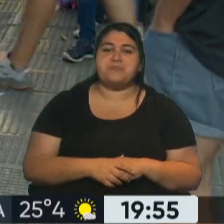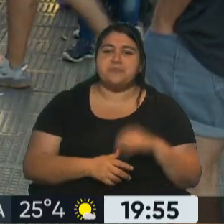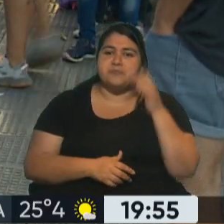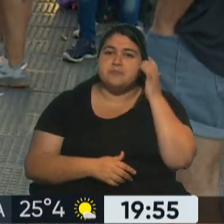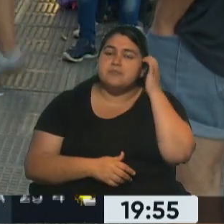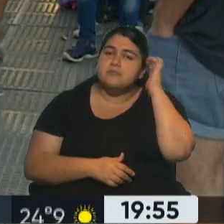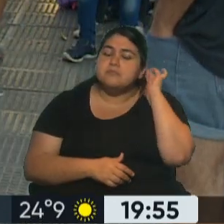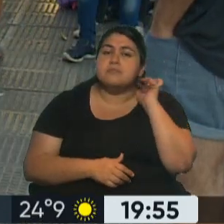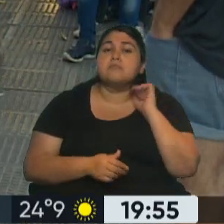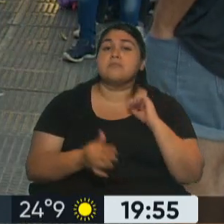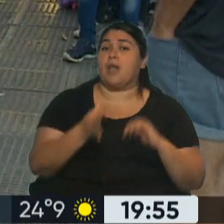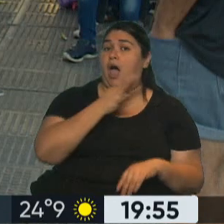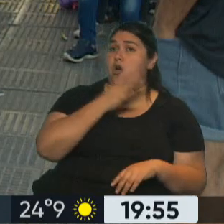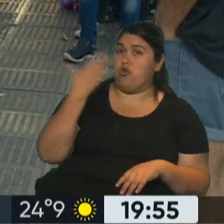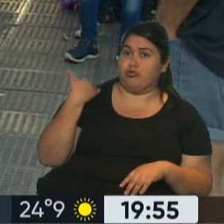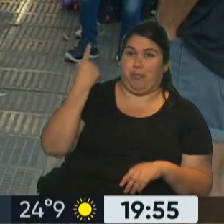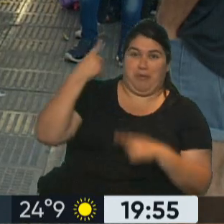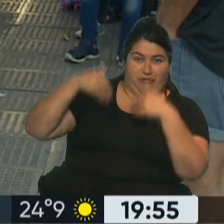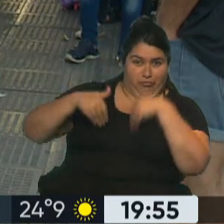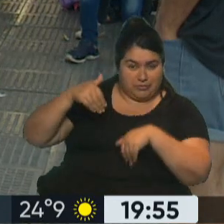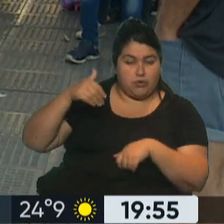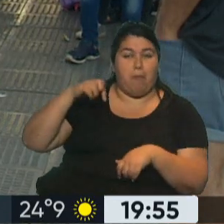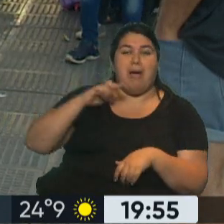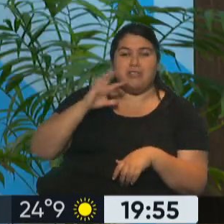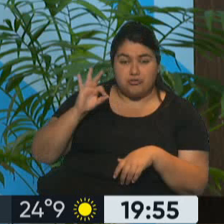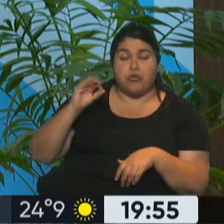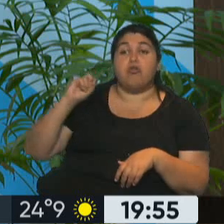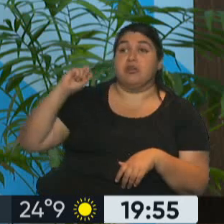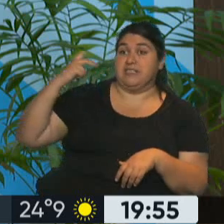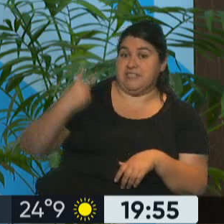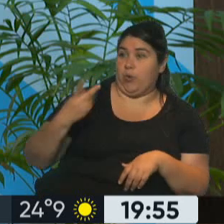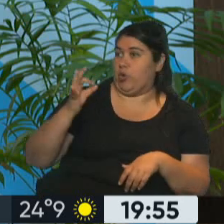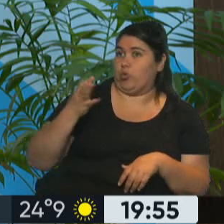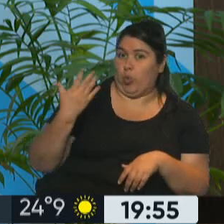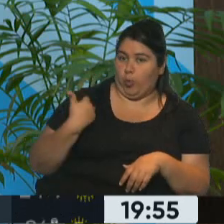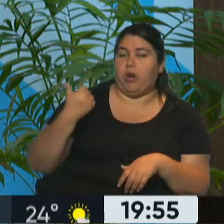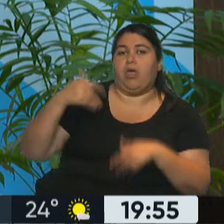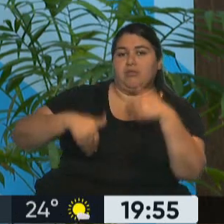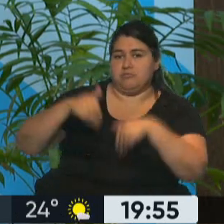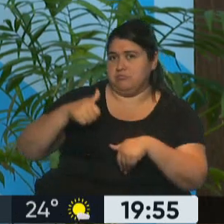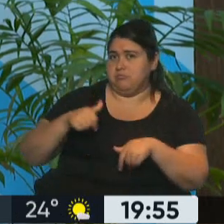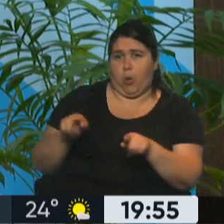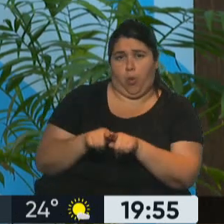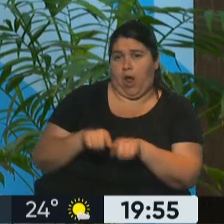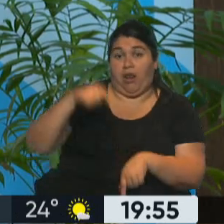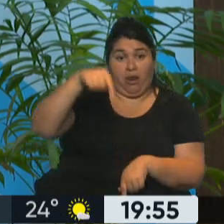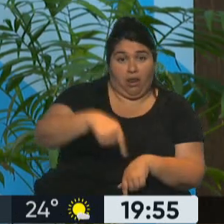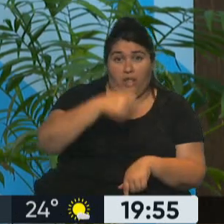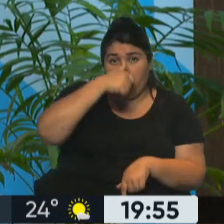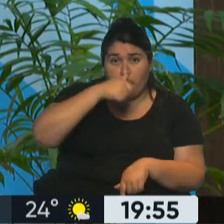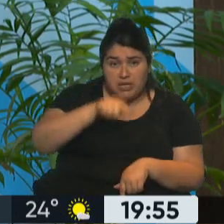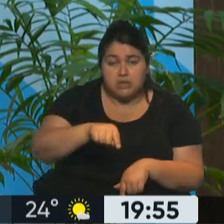como fue en agosto en las PASO o en octubre en las elecciones generales, este domingo el